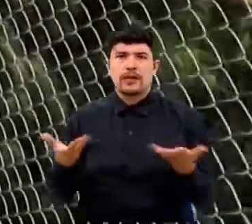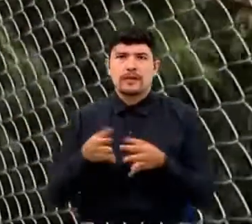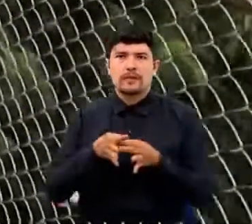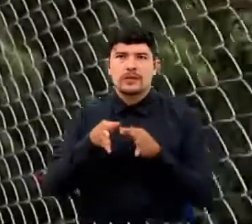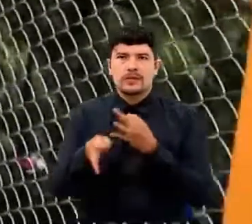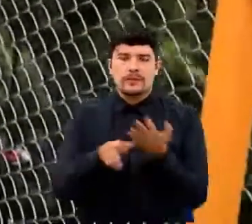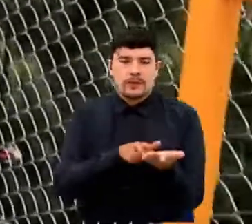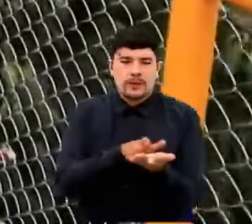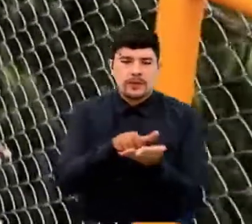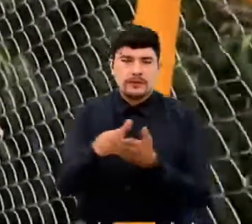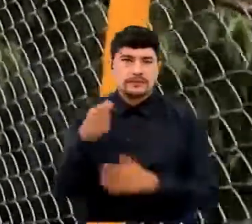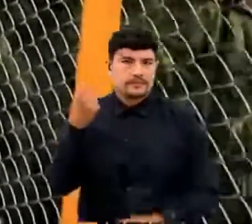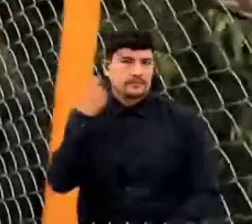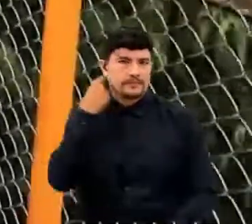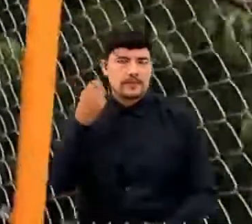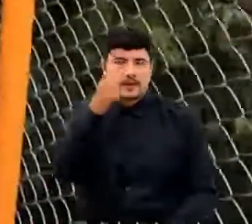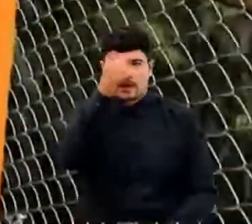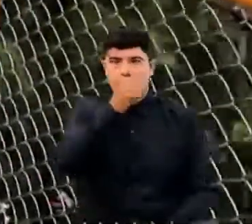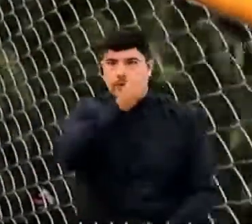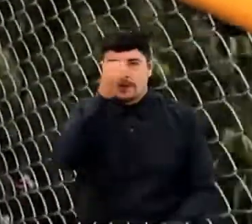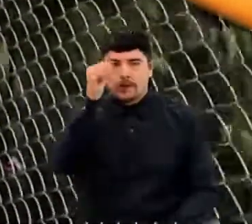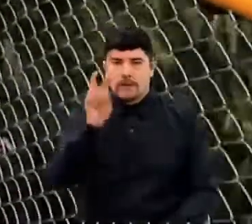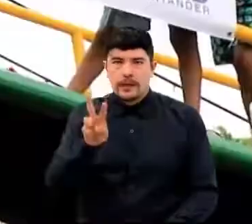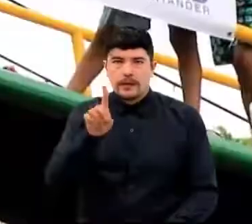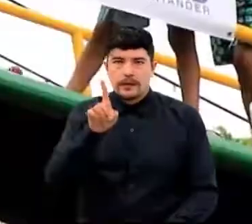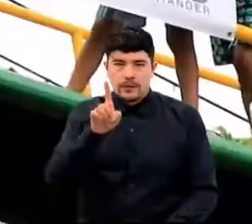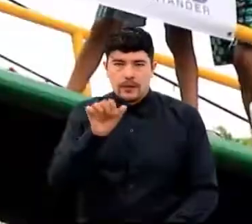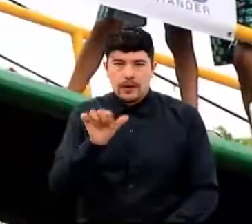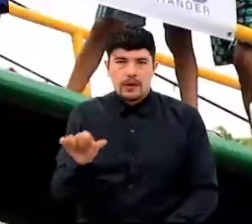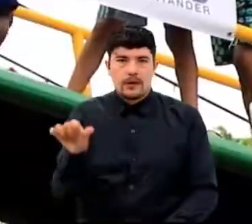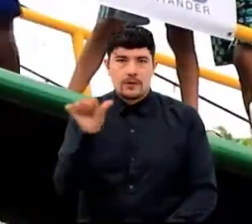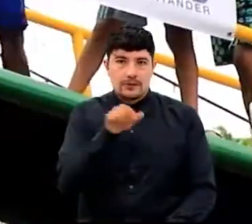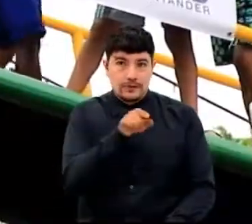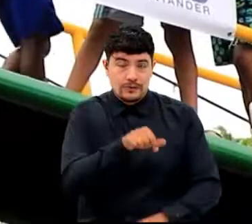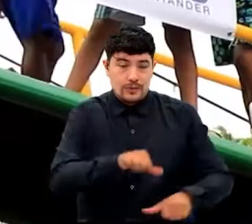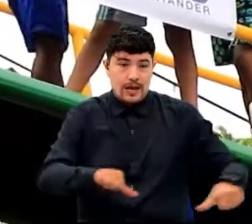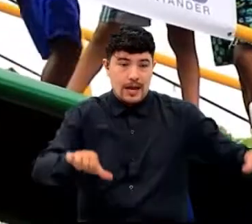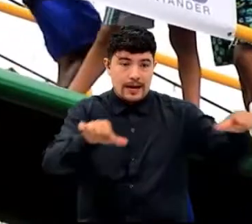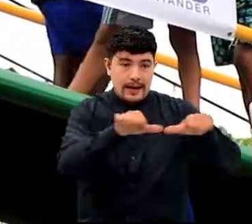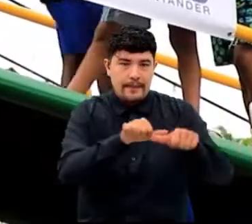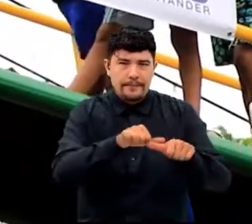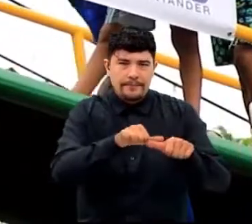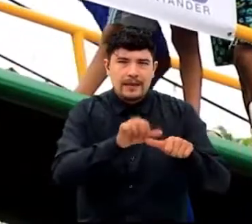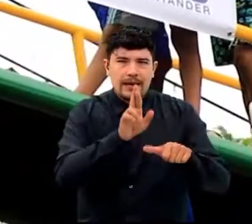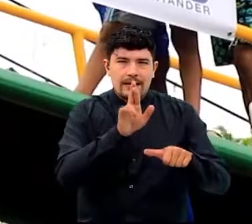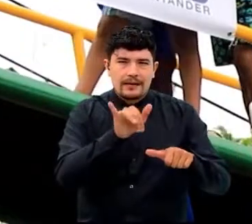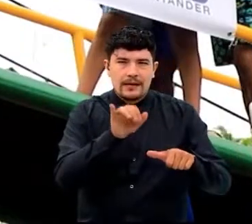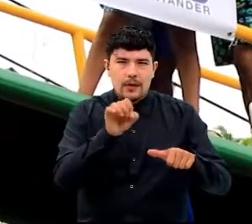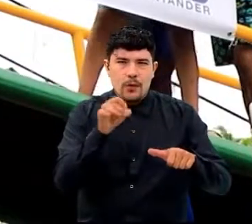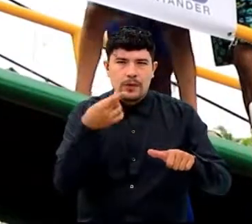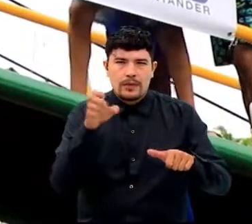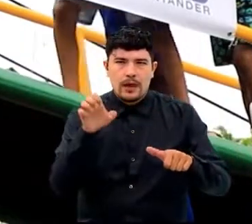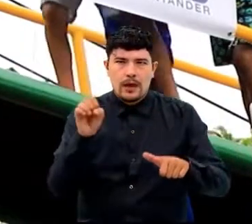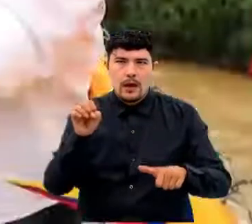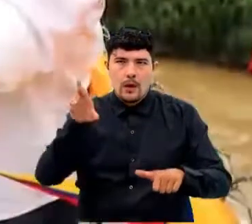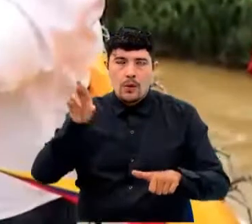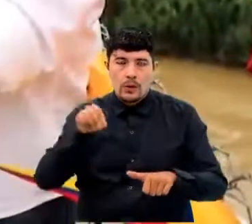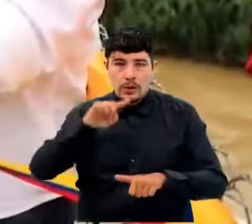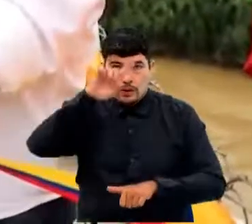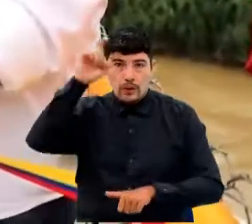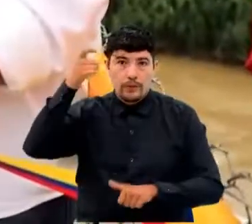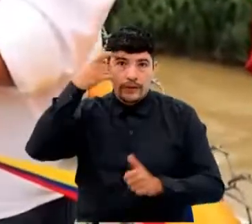este domingo 21 de agosto en el sector de río de oro y brisas del prado en girón se dio la inauguración por parte de la